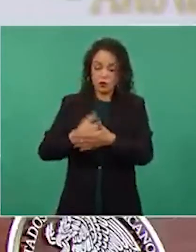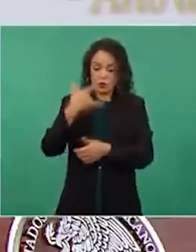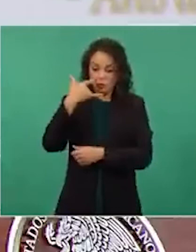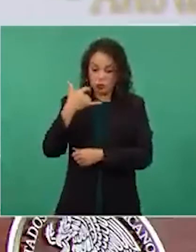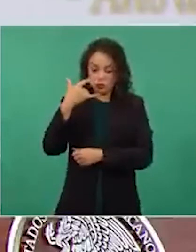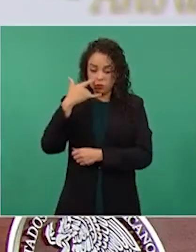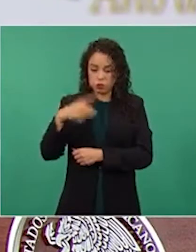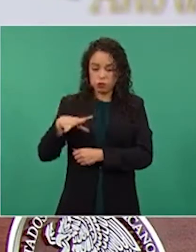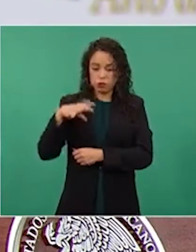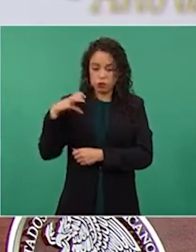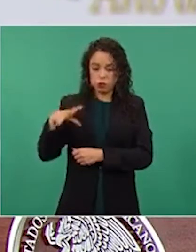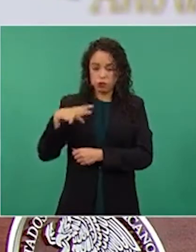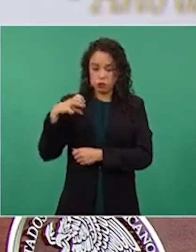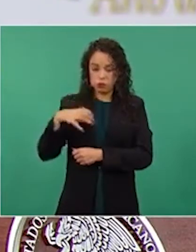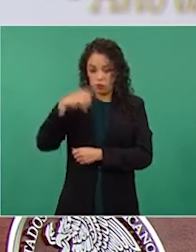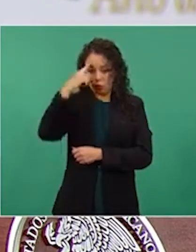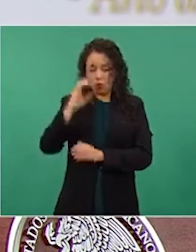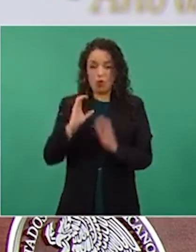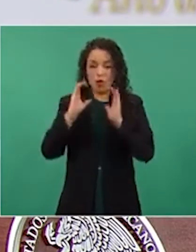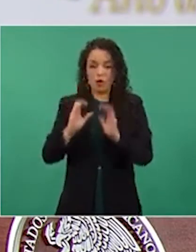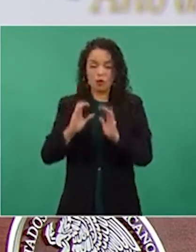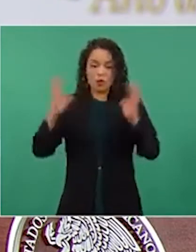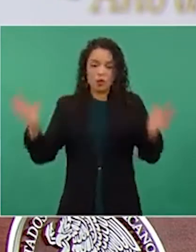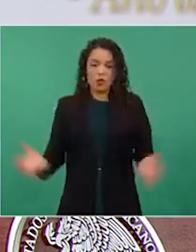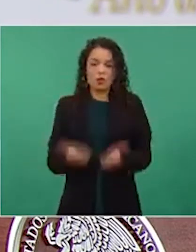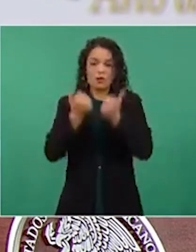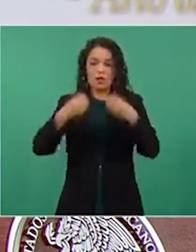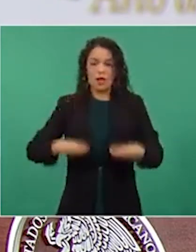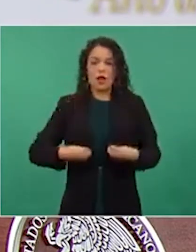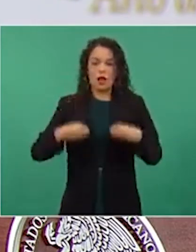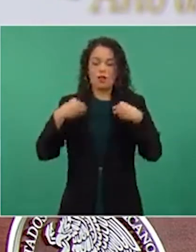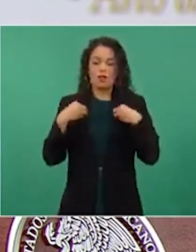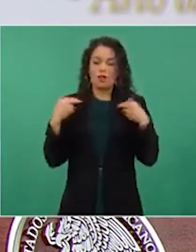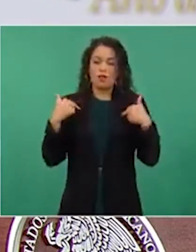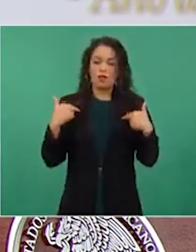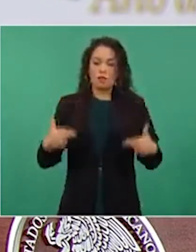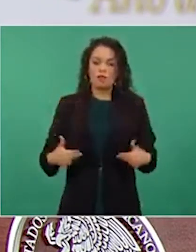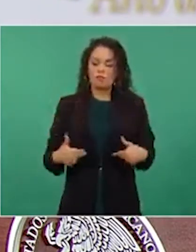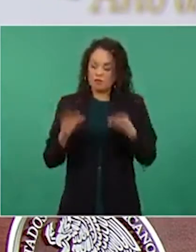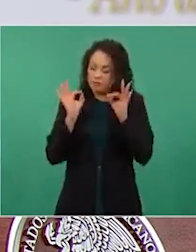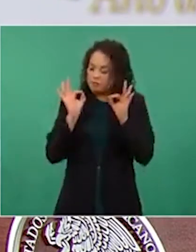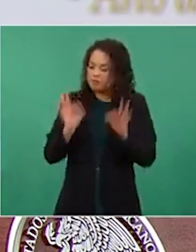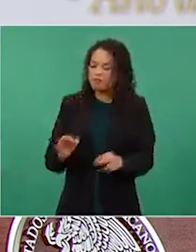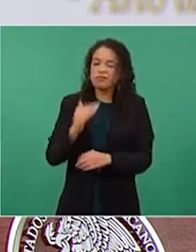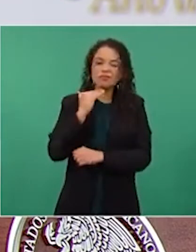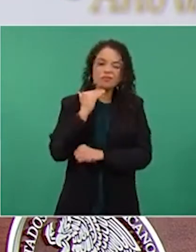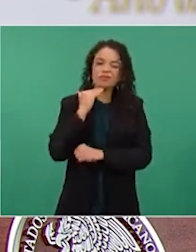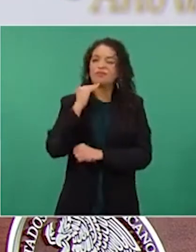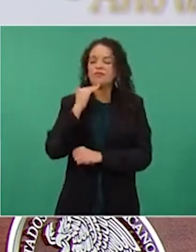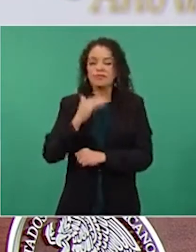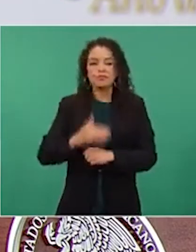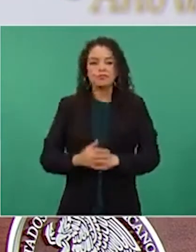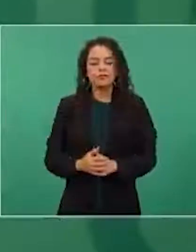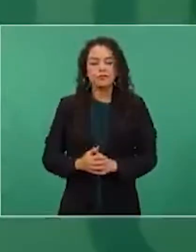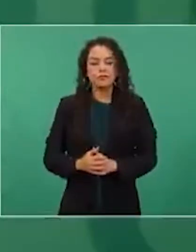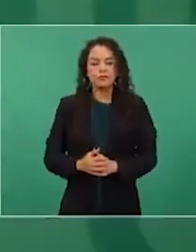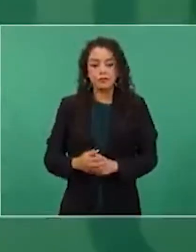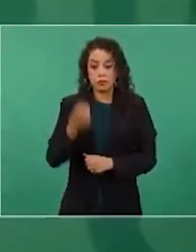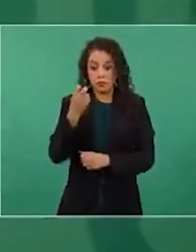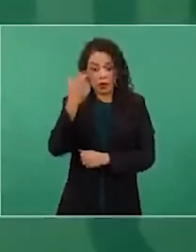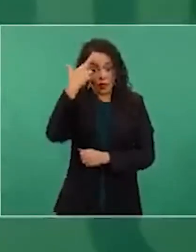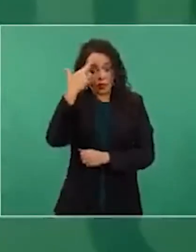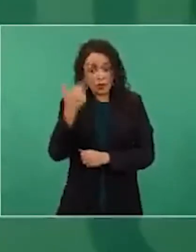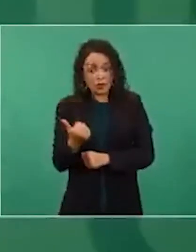para preservar la vida y la dignidad humana por ello festejamos